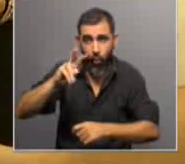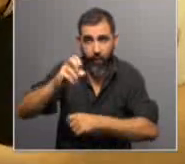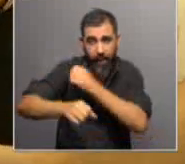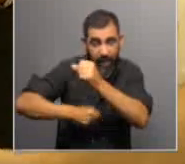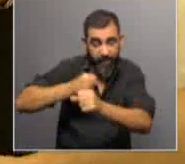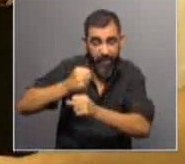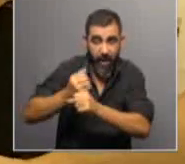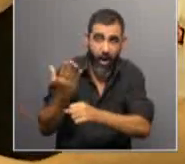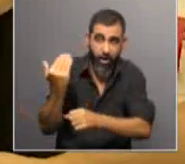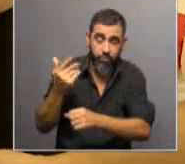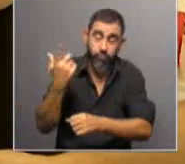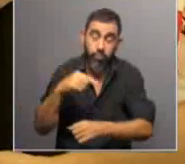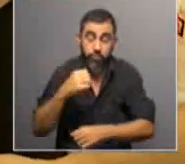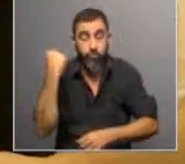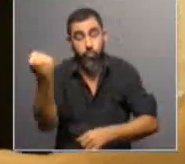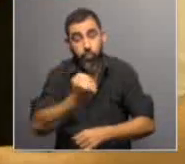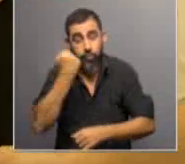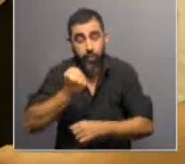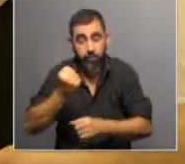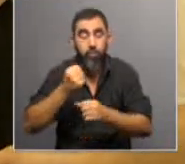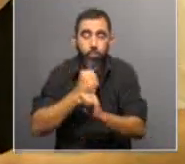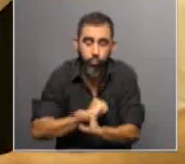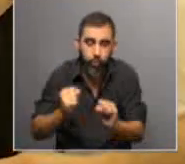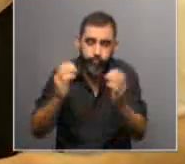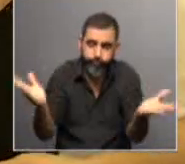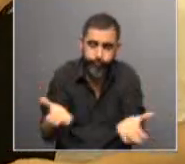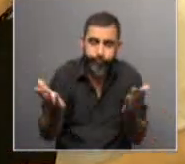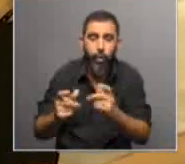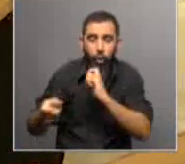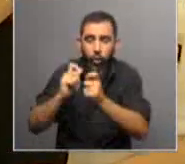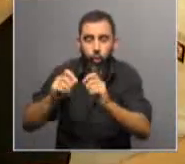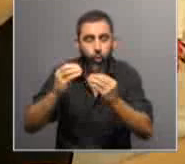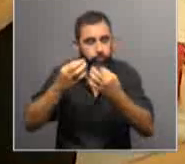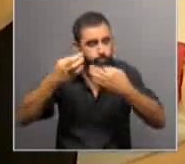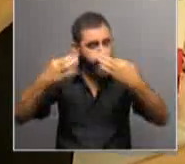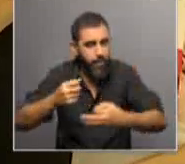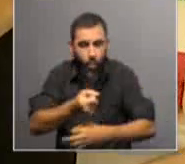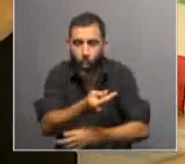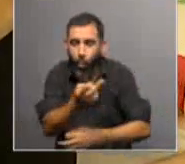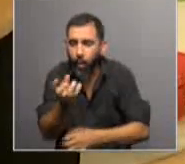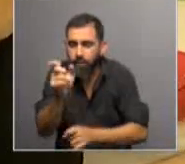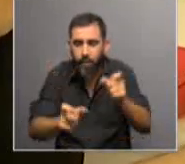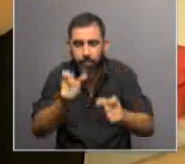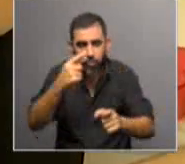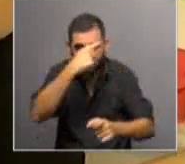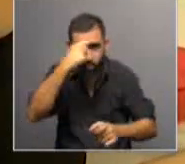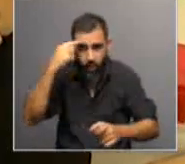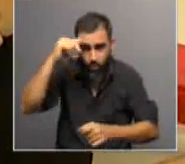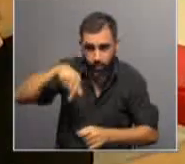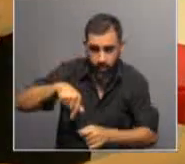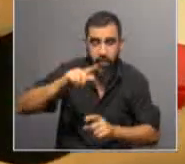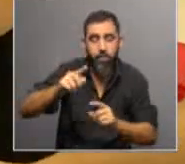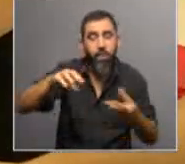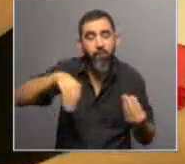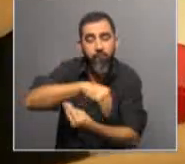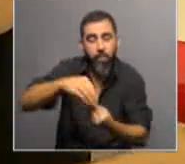por eso para nosotros es tan importante el poder impulsarlo y el tener un conteo exacto de cuántas personas con síndrome de Down y sus